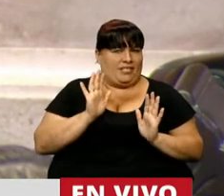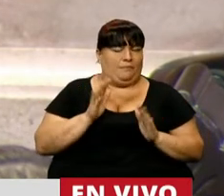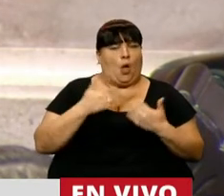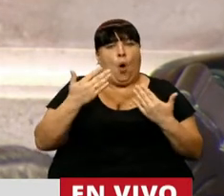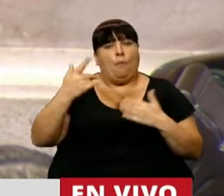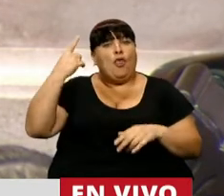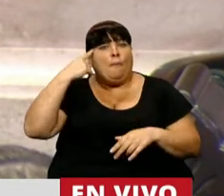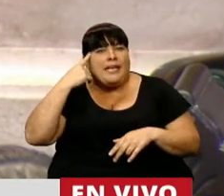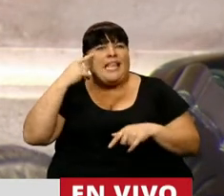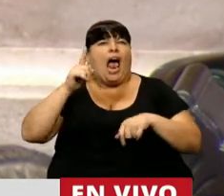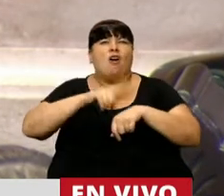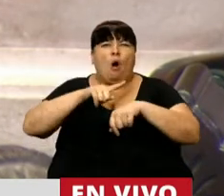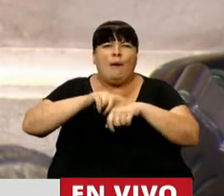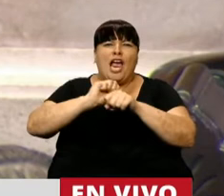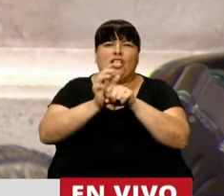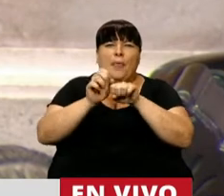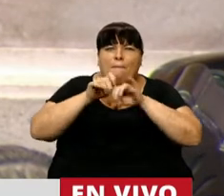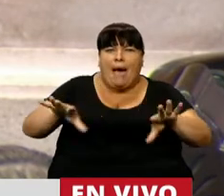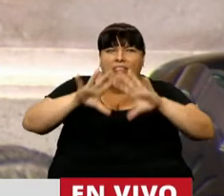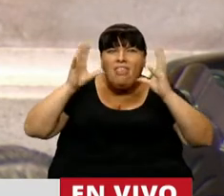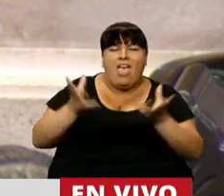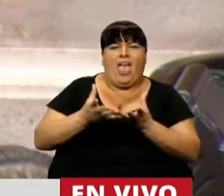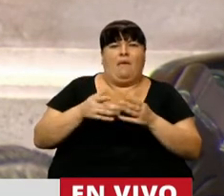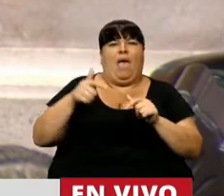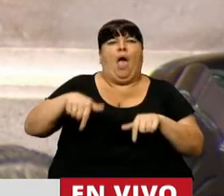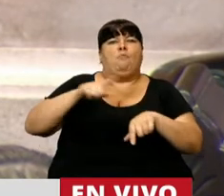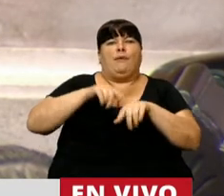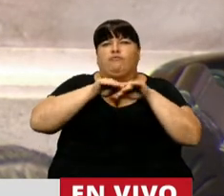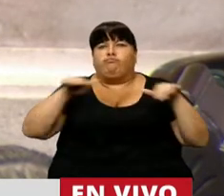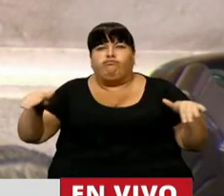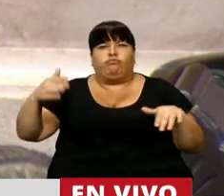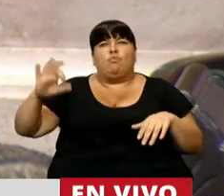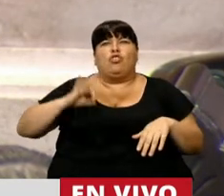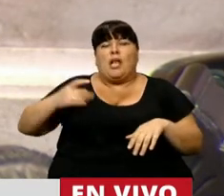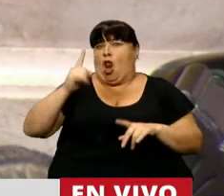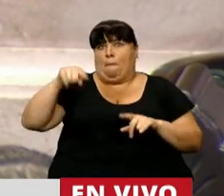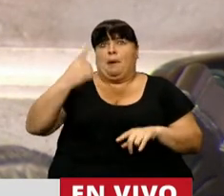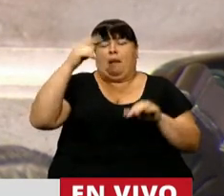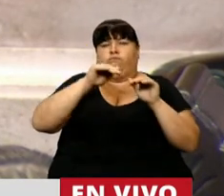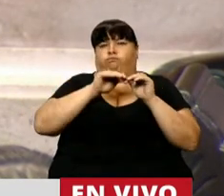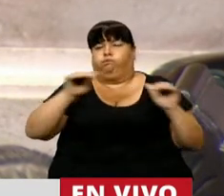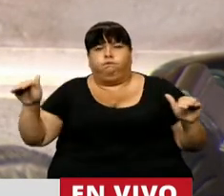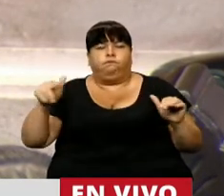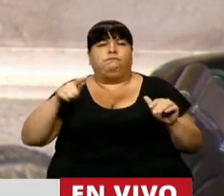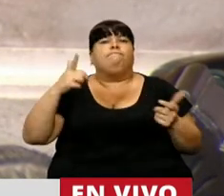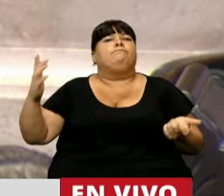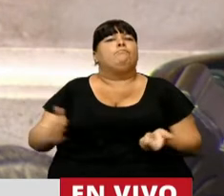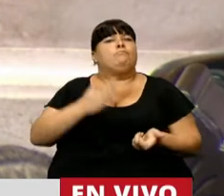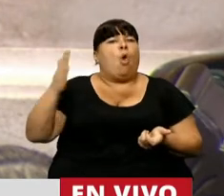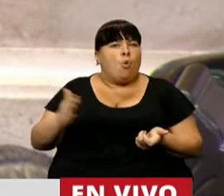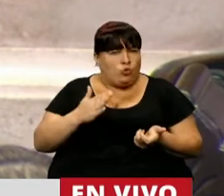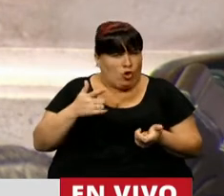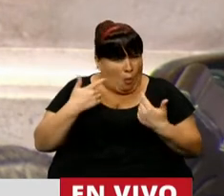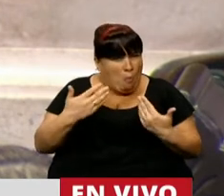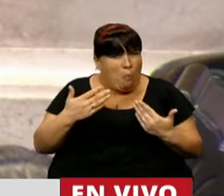Podemos pensar que en el medio de una pandemia, que en el medio de una recesión como la que no tenemos hace muchos años, la productividad va